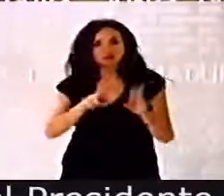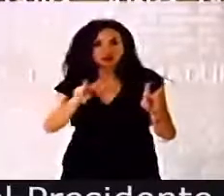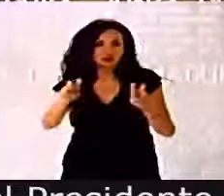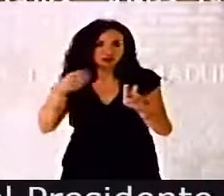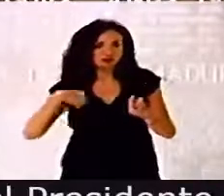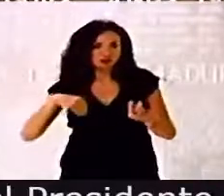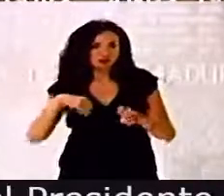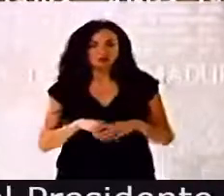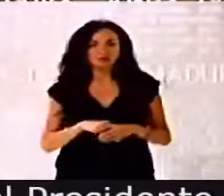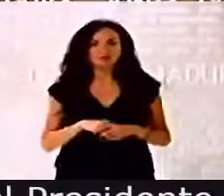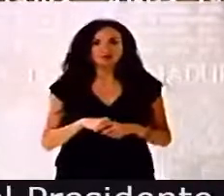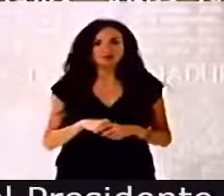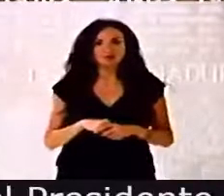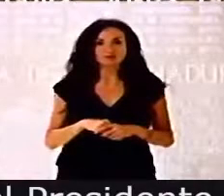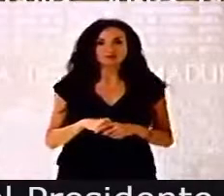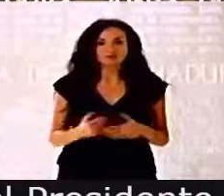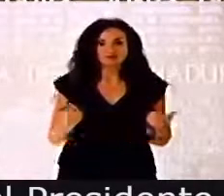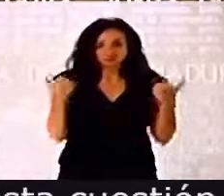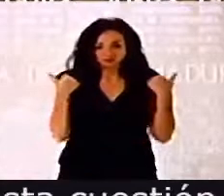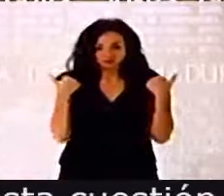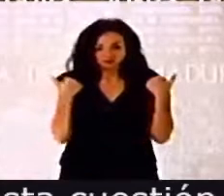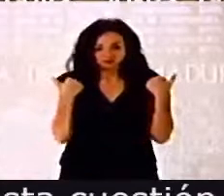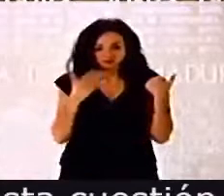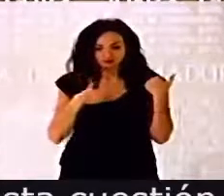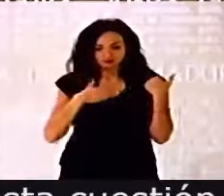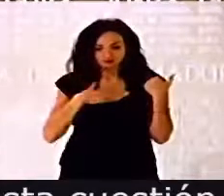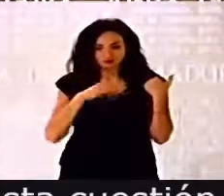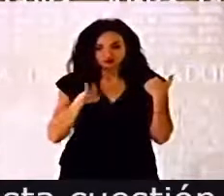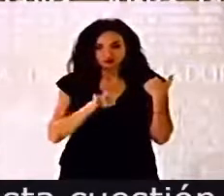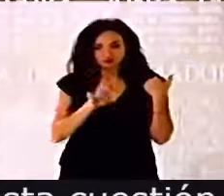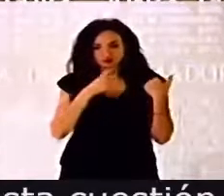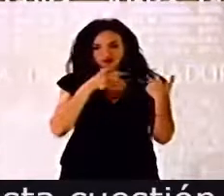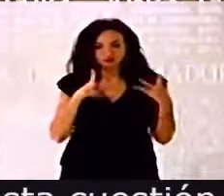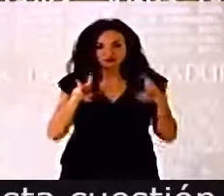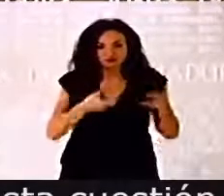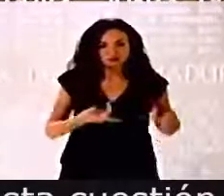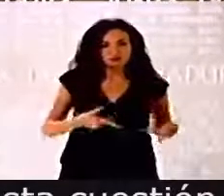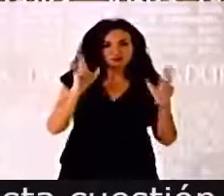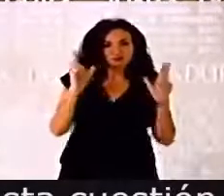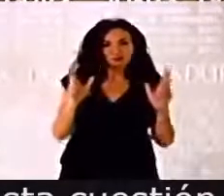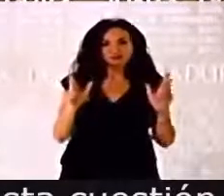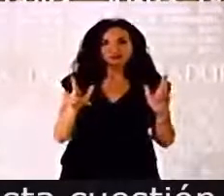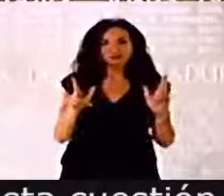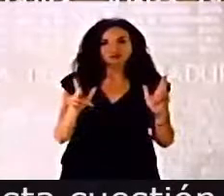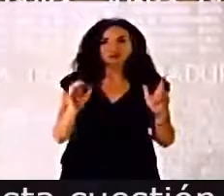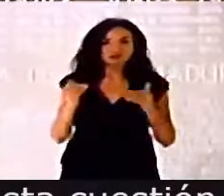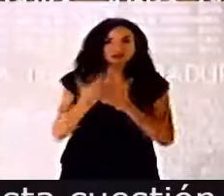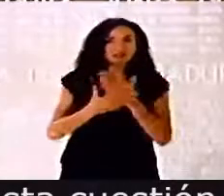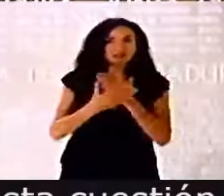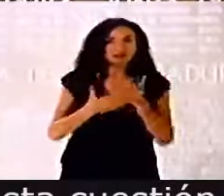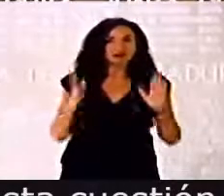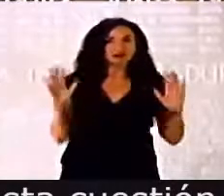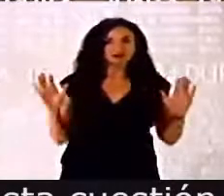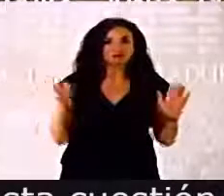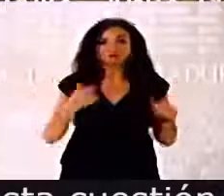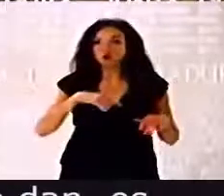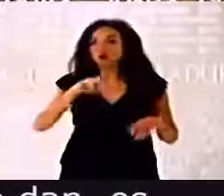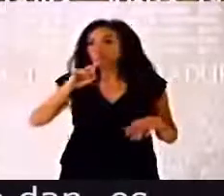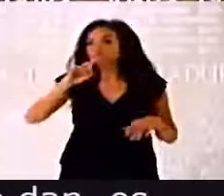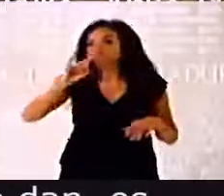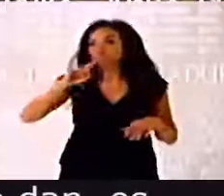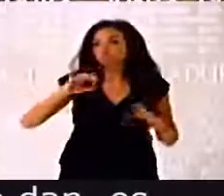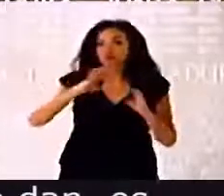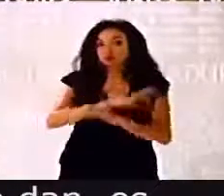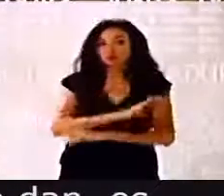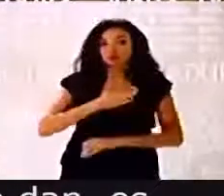¿no? No es competencia nuestra. Todas las autorizaciones que se dan es una competencia ministerial, no quisiera yo equivocarme. Hay